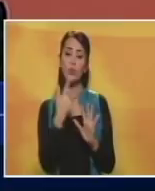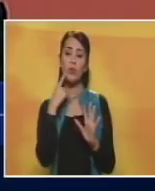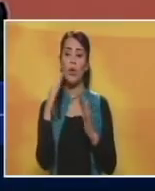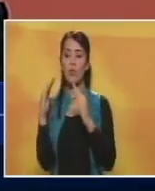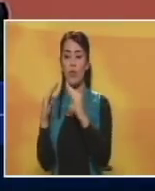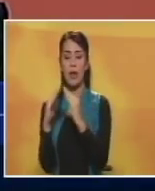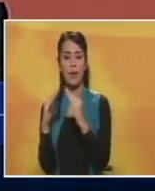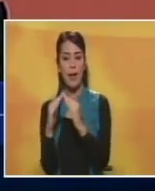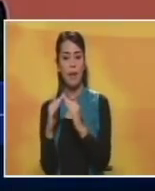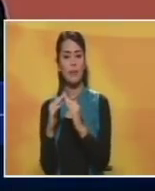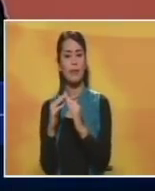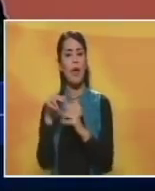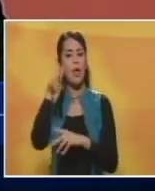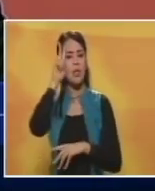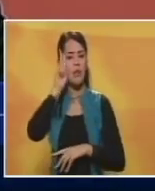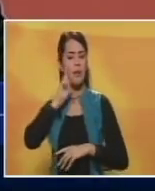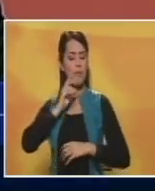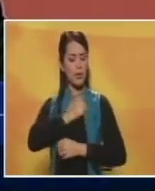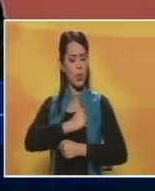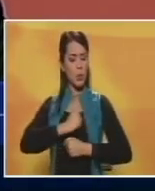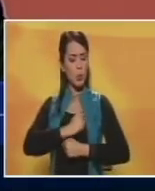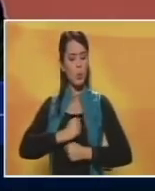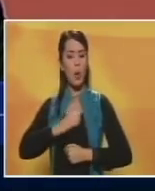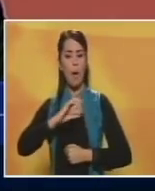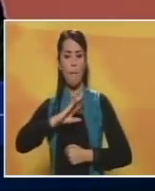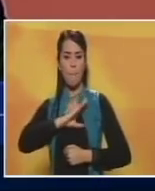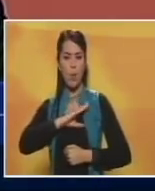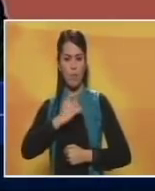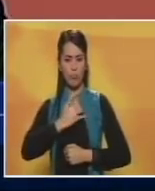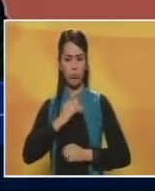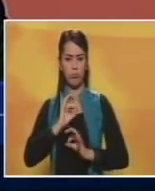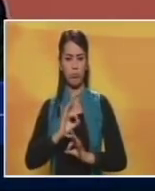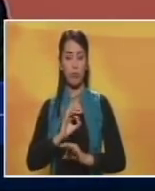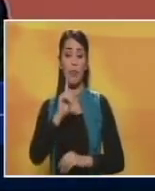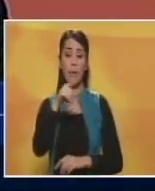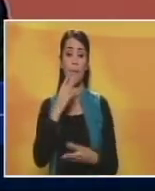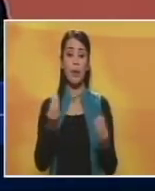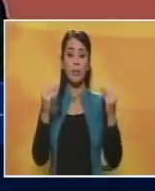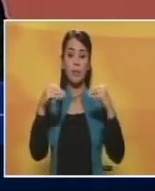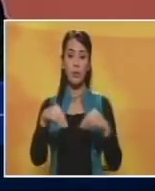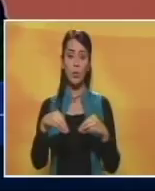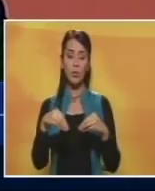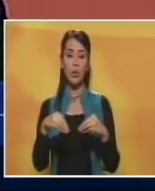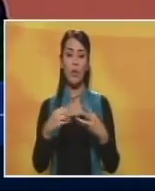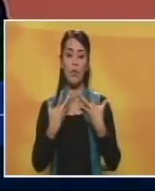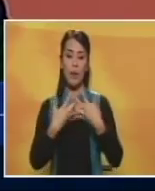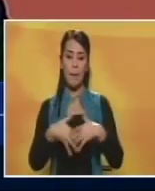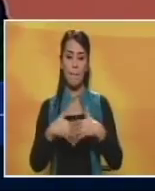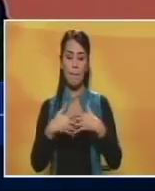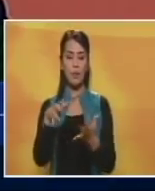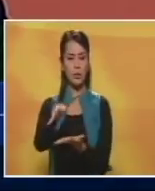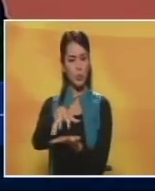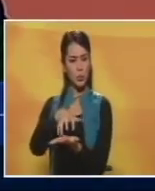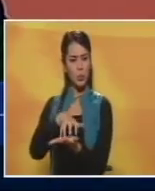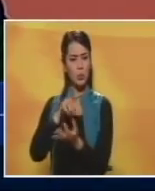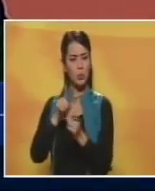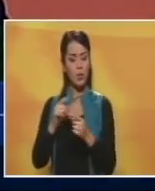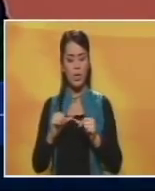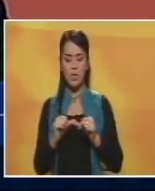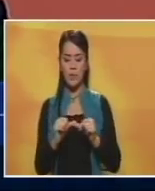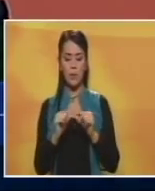hogar e higiene personal y los precios acordados de la agroindustria, y